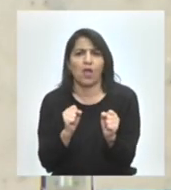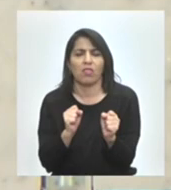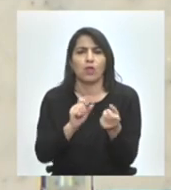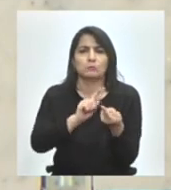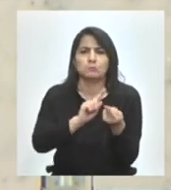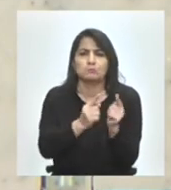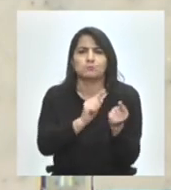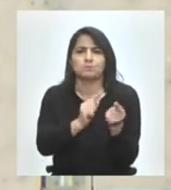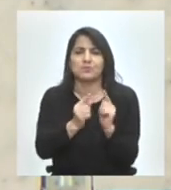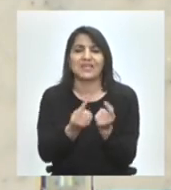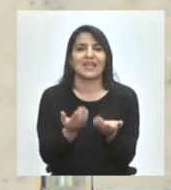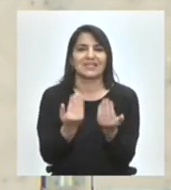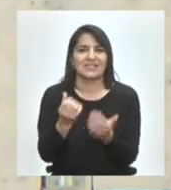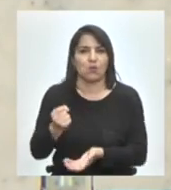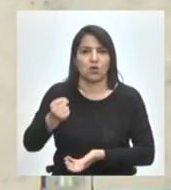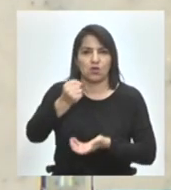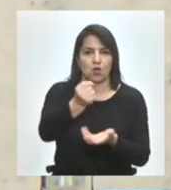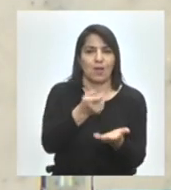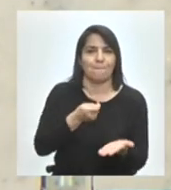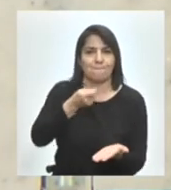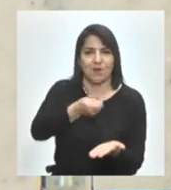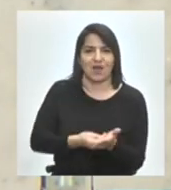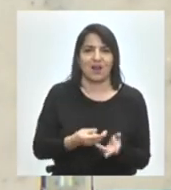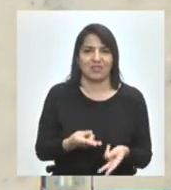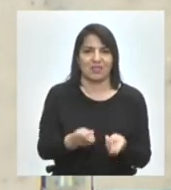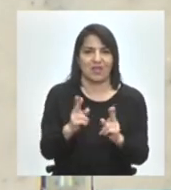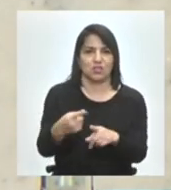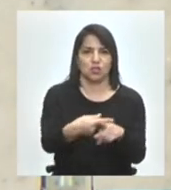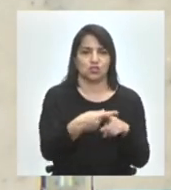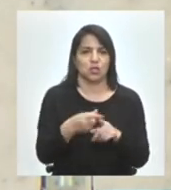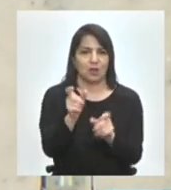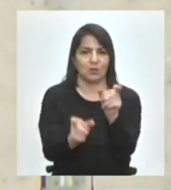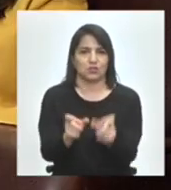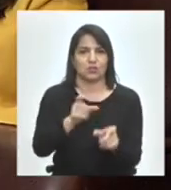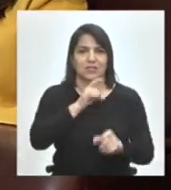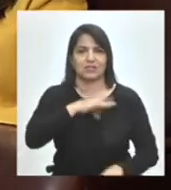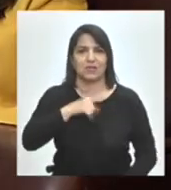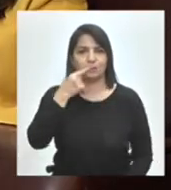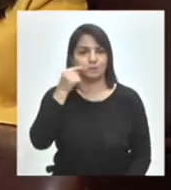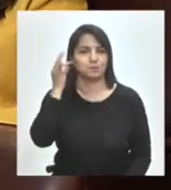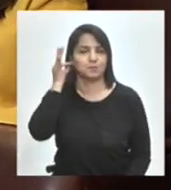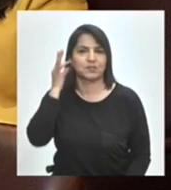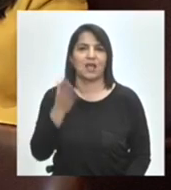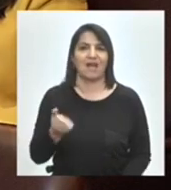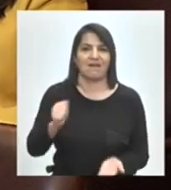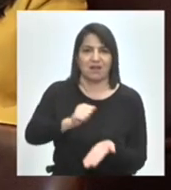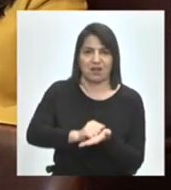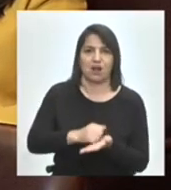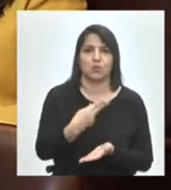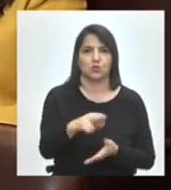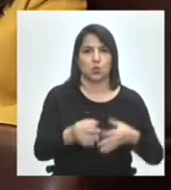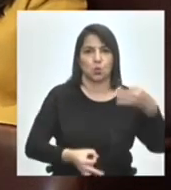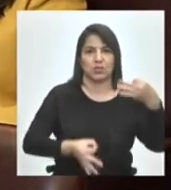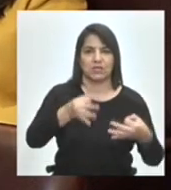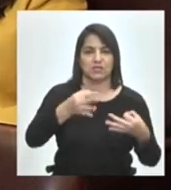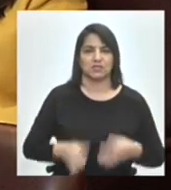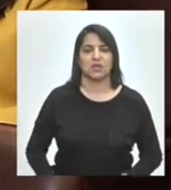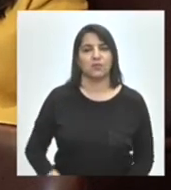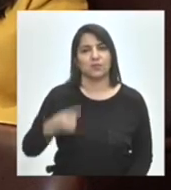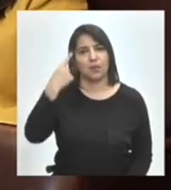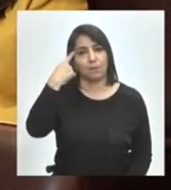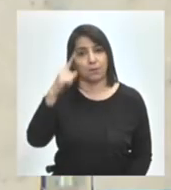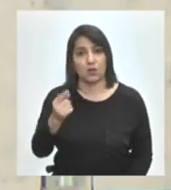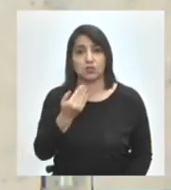necesitamos recursos para poder financiar los derechos sociales que las chilenas y los chilenos están demandando en justicia. Pero junto con